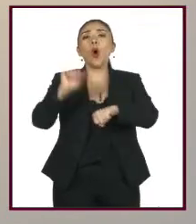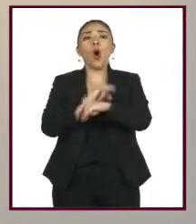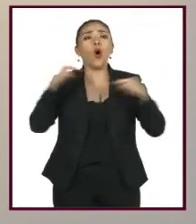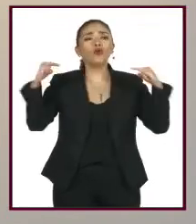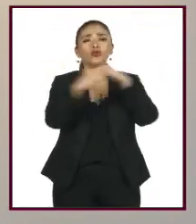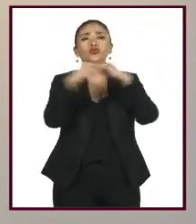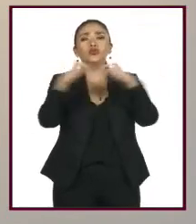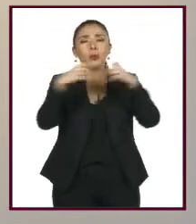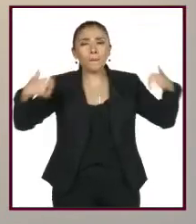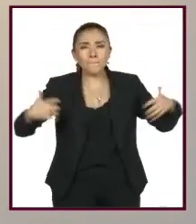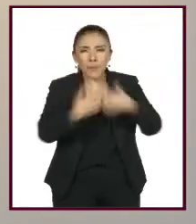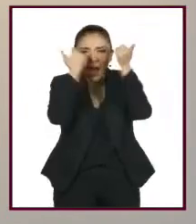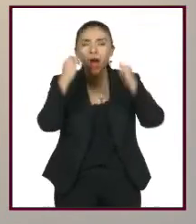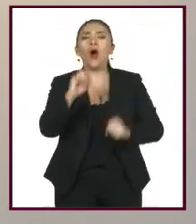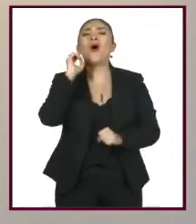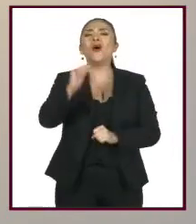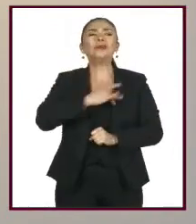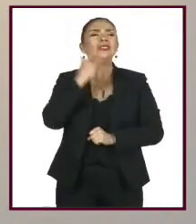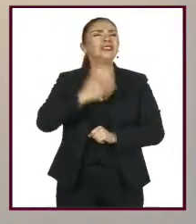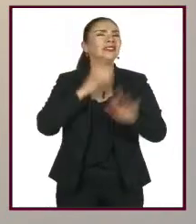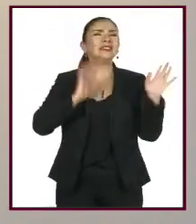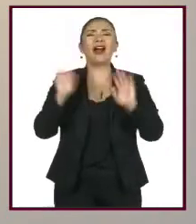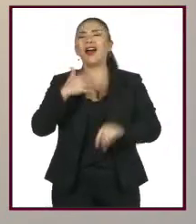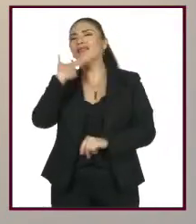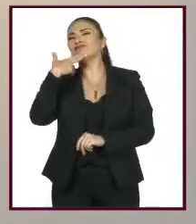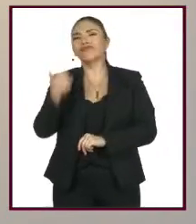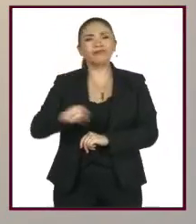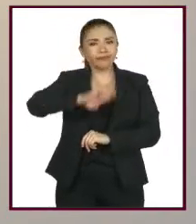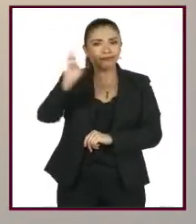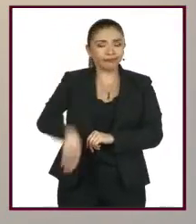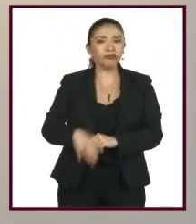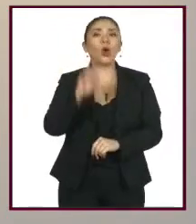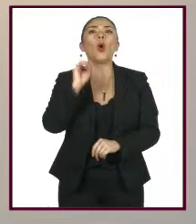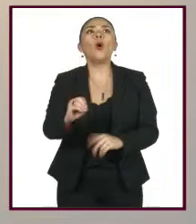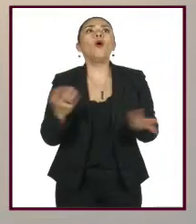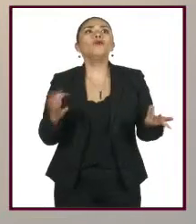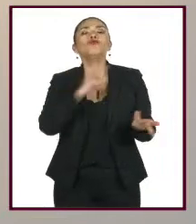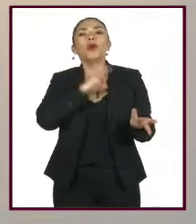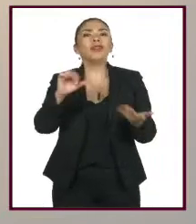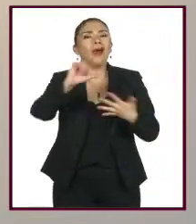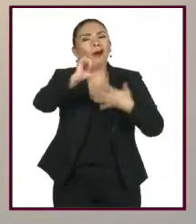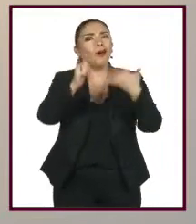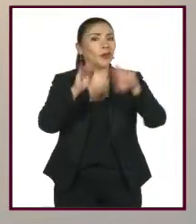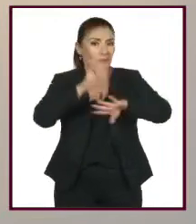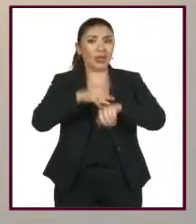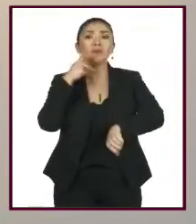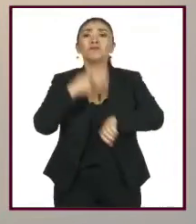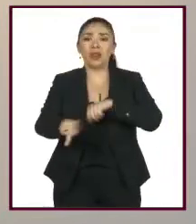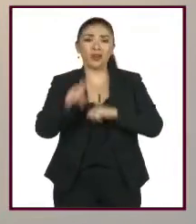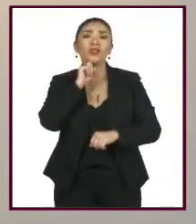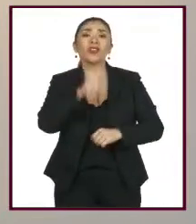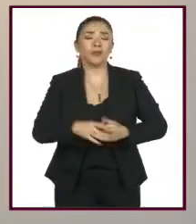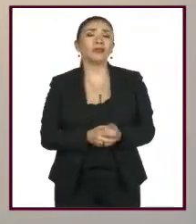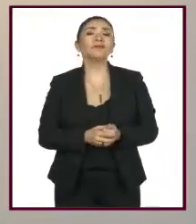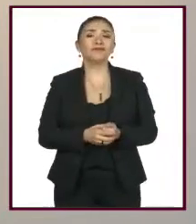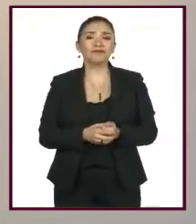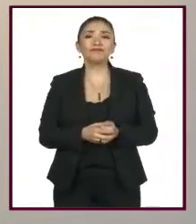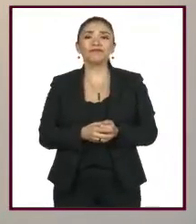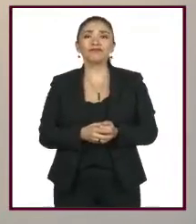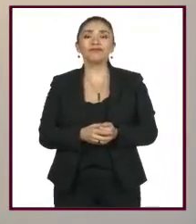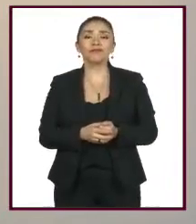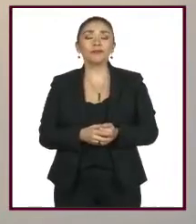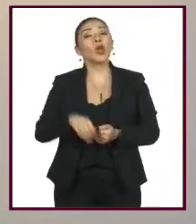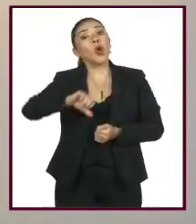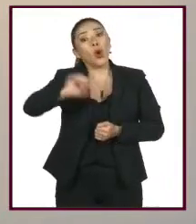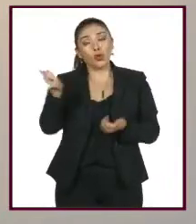conductas o intentos suicidas, ¿no? Y de otro tipo, que pueden ser también muy, muy peligrosas. Dentro también de las